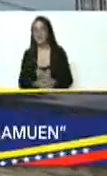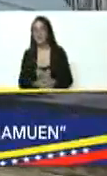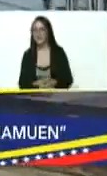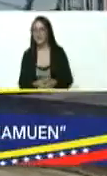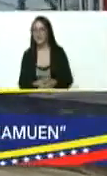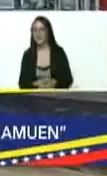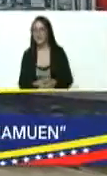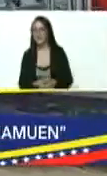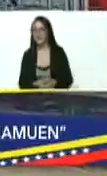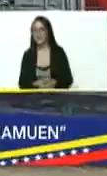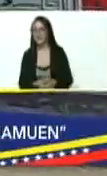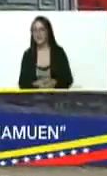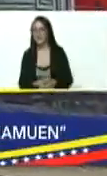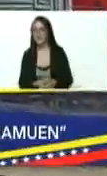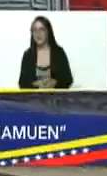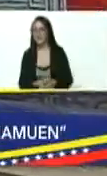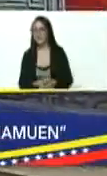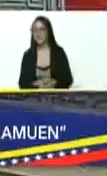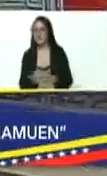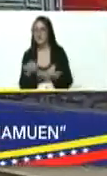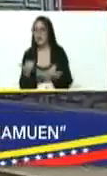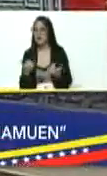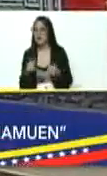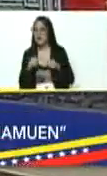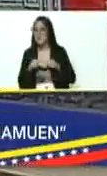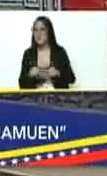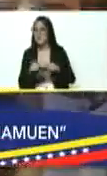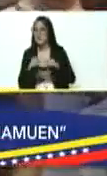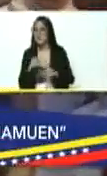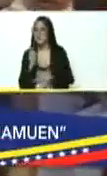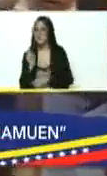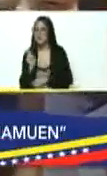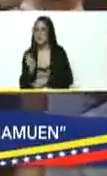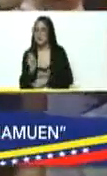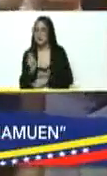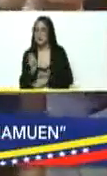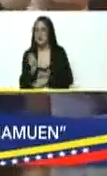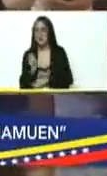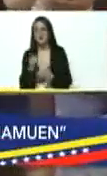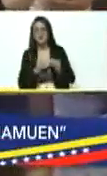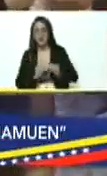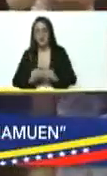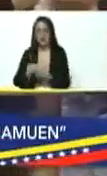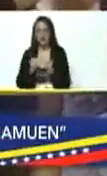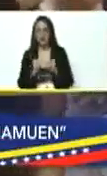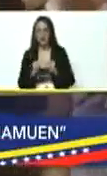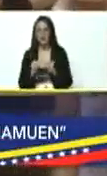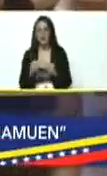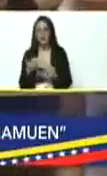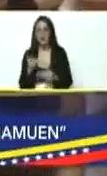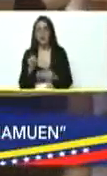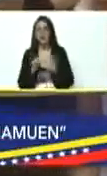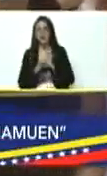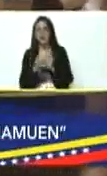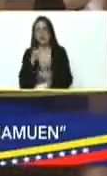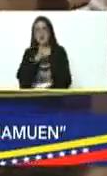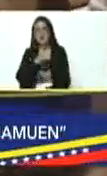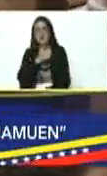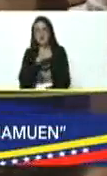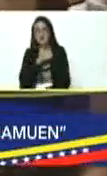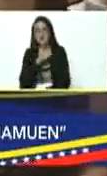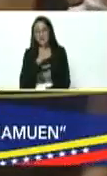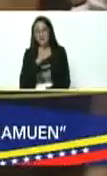porque han estado permanentemente en la tarea de recuperación y si hay un símbolo de resistencia,